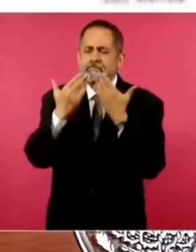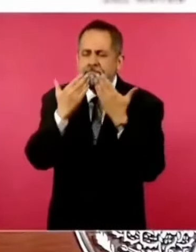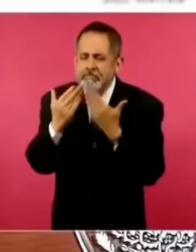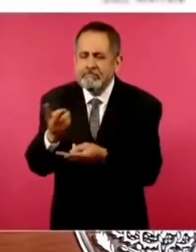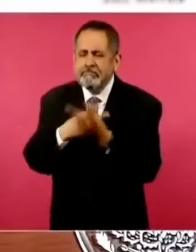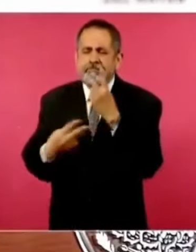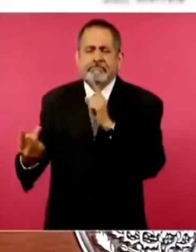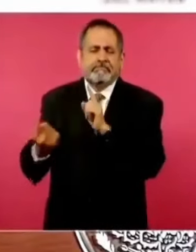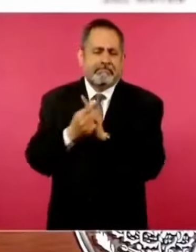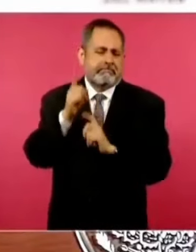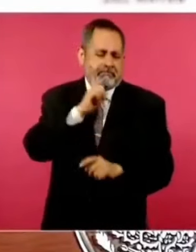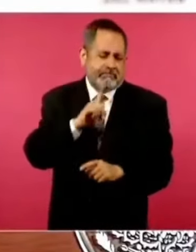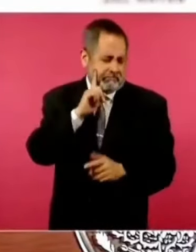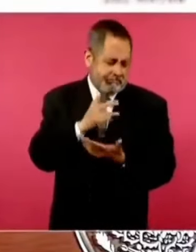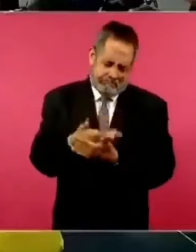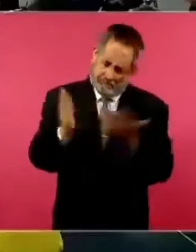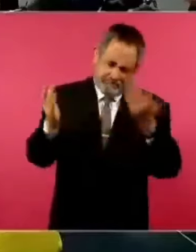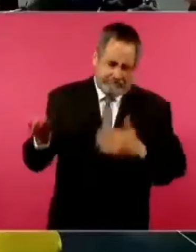bienvenida.